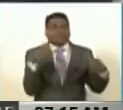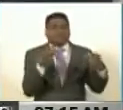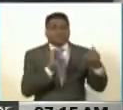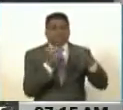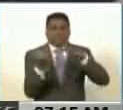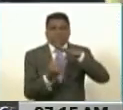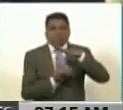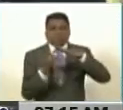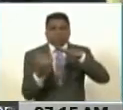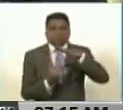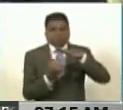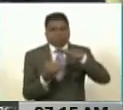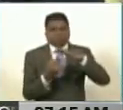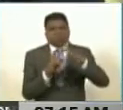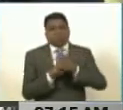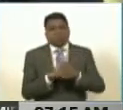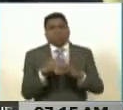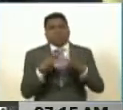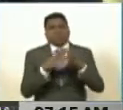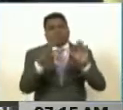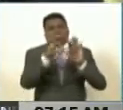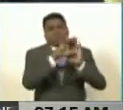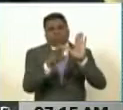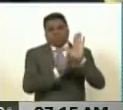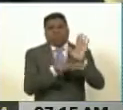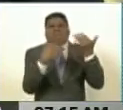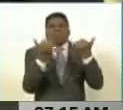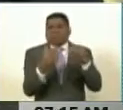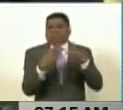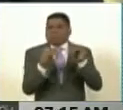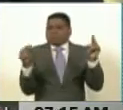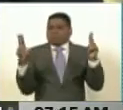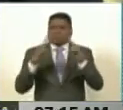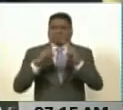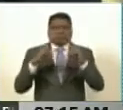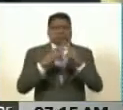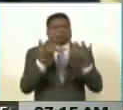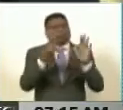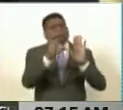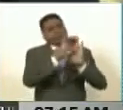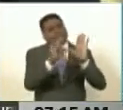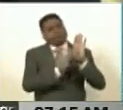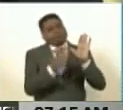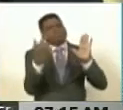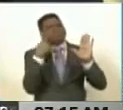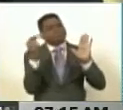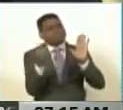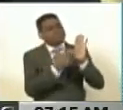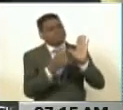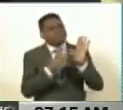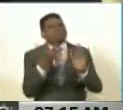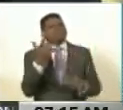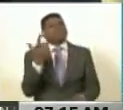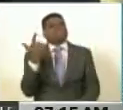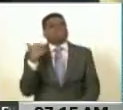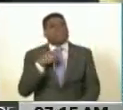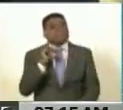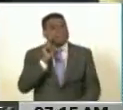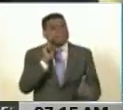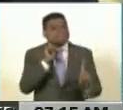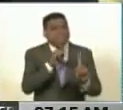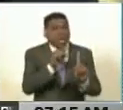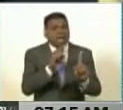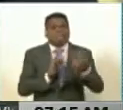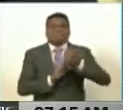atribuciones constitucionales ya conocidas, ¿verdad?, tiene un factor clave,